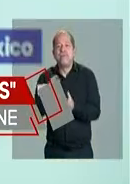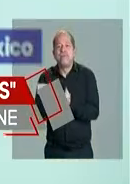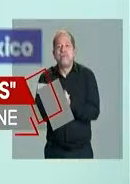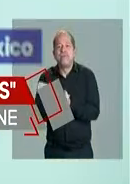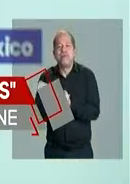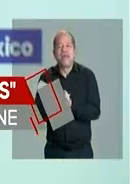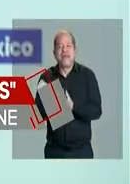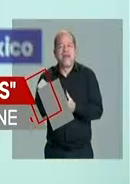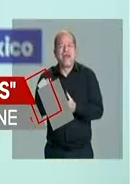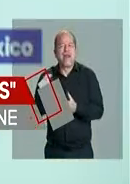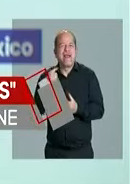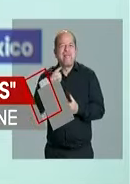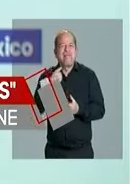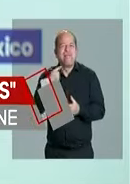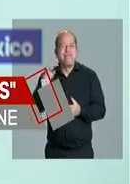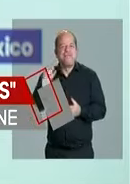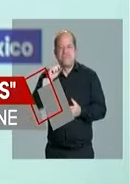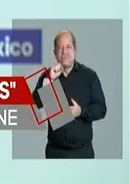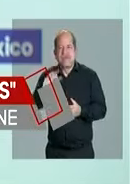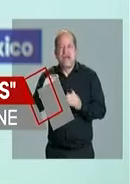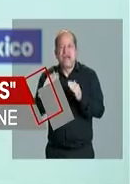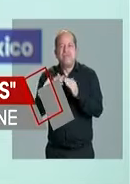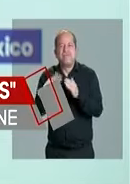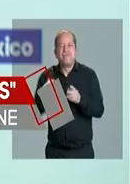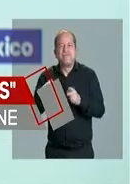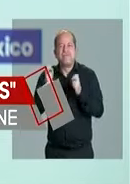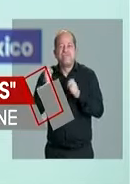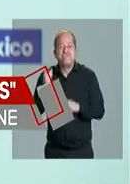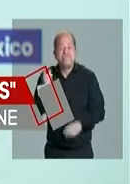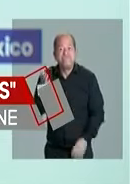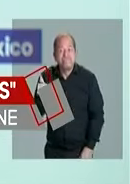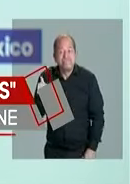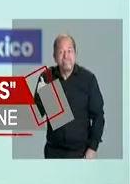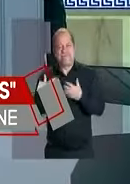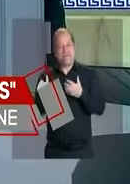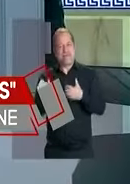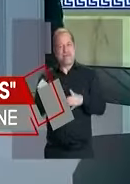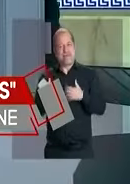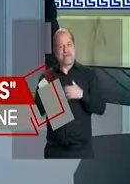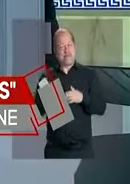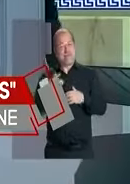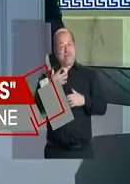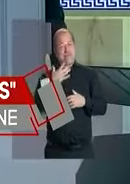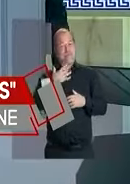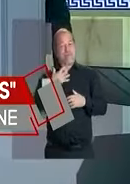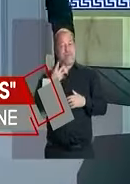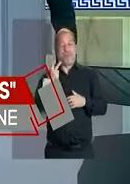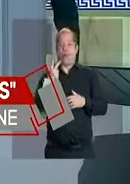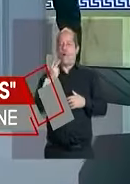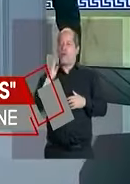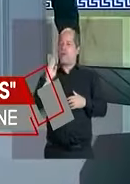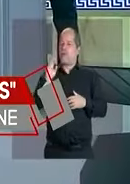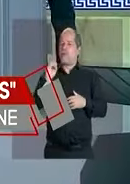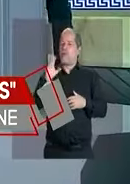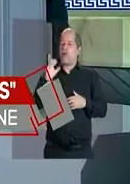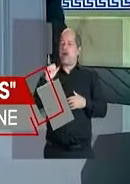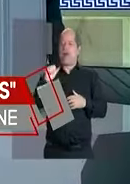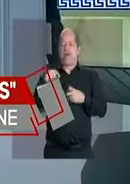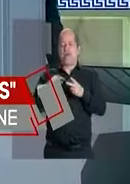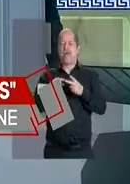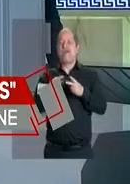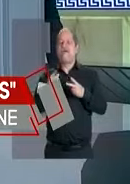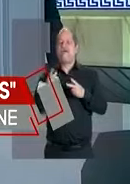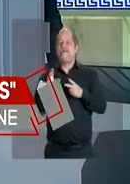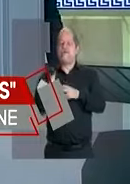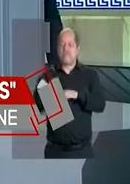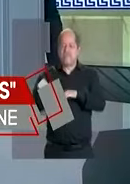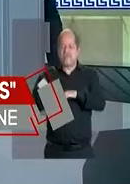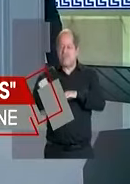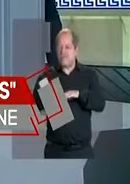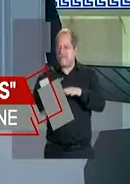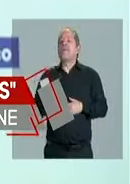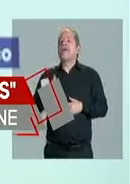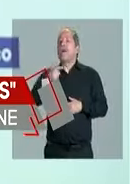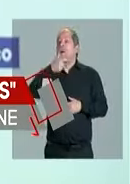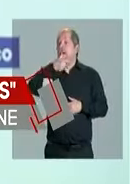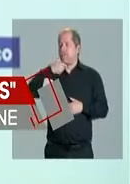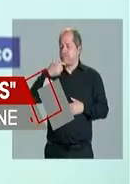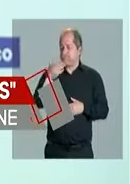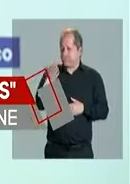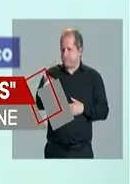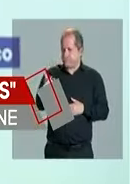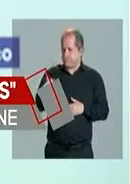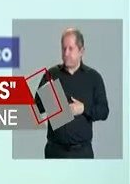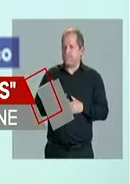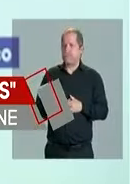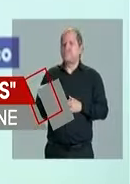evaluación justamente con los equipos de las candidaturas, que son finalmente quienes ponen algunos puntos muy